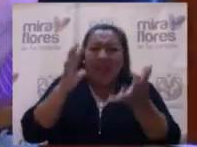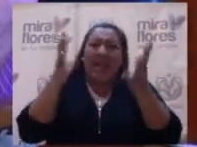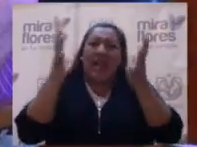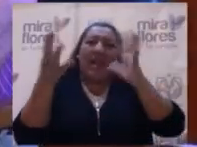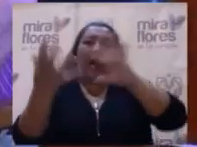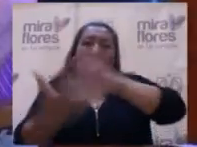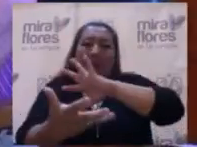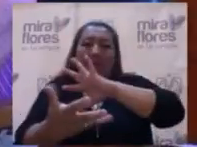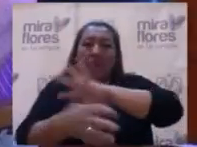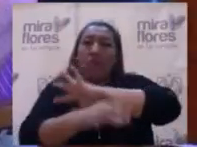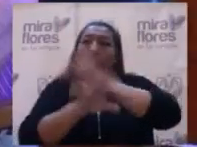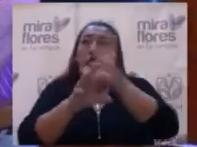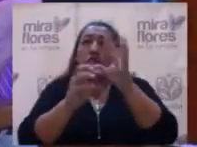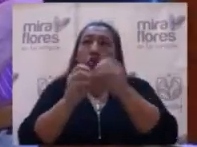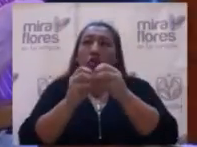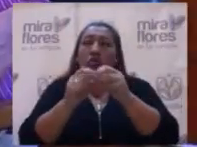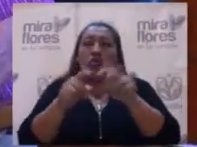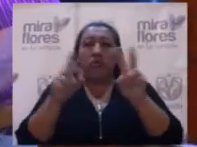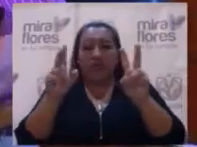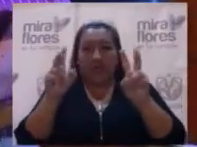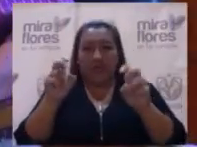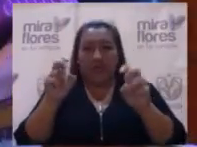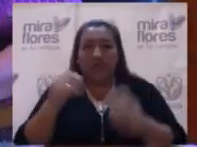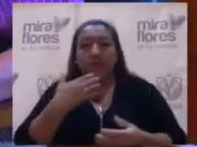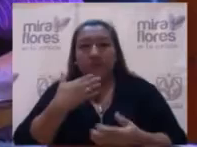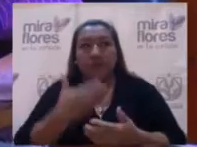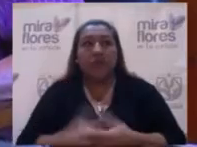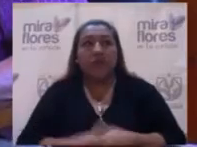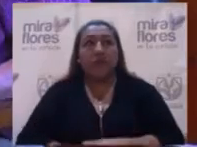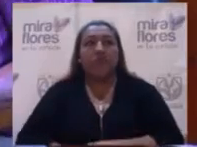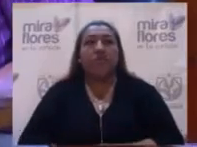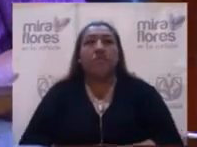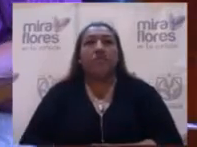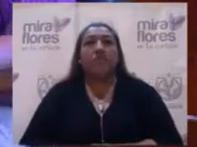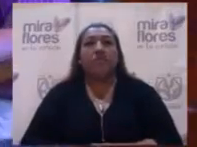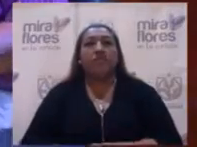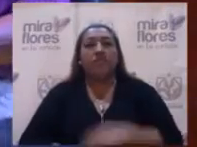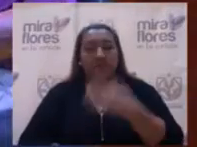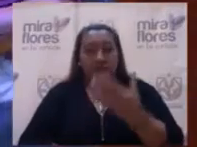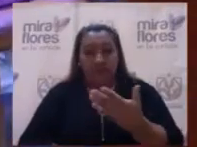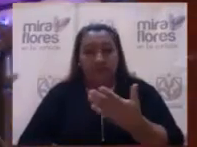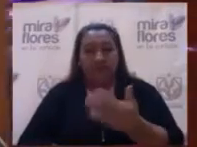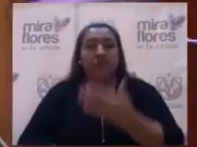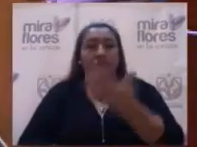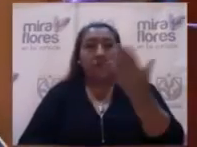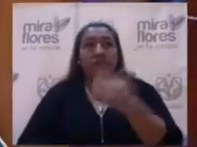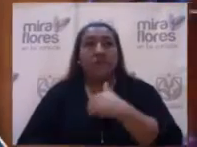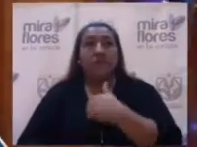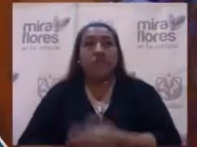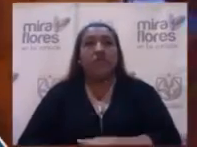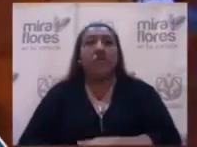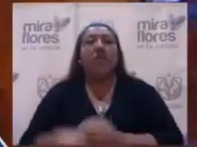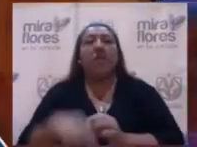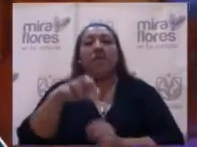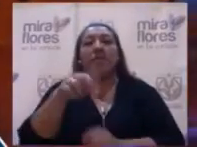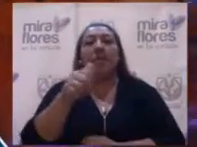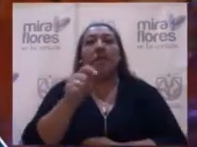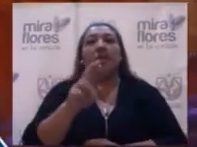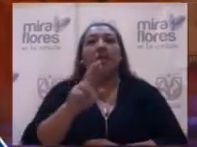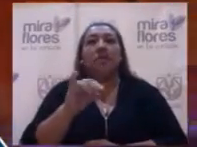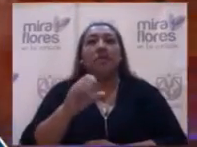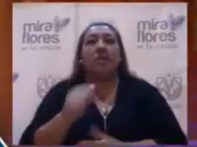total de lo que es defensa civil. Gracias. Muy bien, ¿alguna otra intervención? Señora Patricia del Río de la